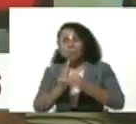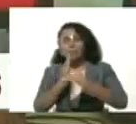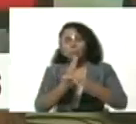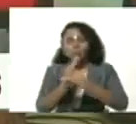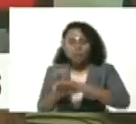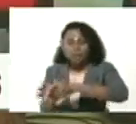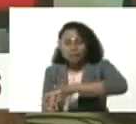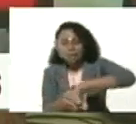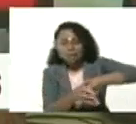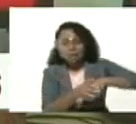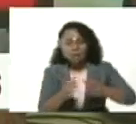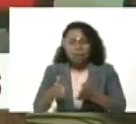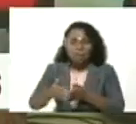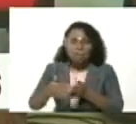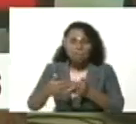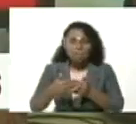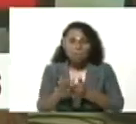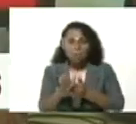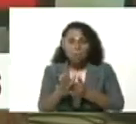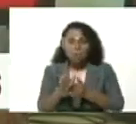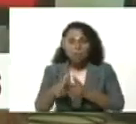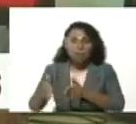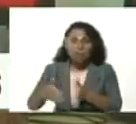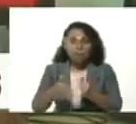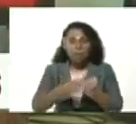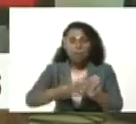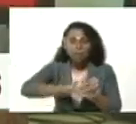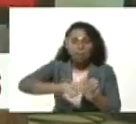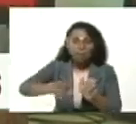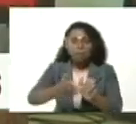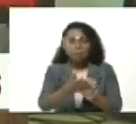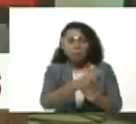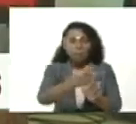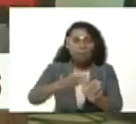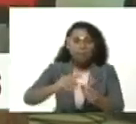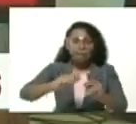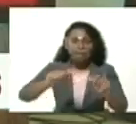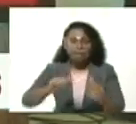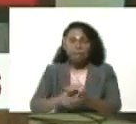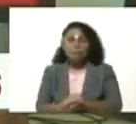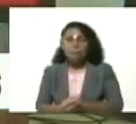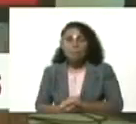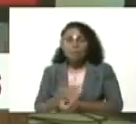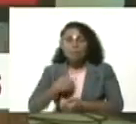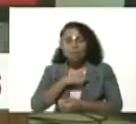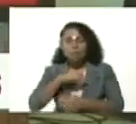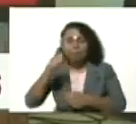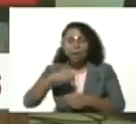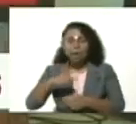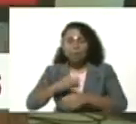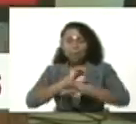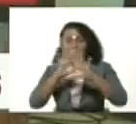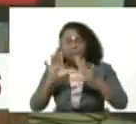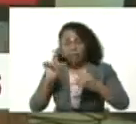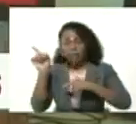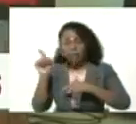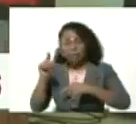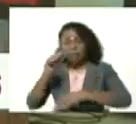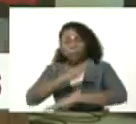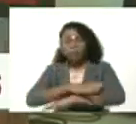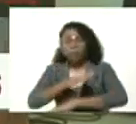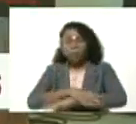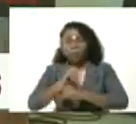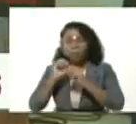la aproximación de nuevos medios para el futuro. Estamos acá, mi comandante en jefe, convencido de que esta acción oportuna